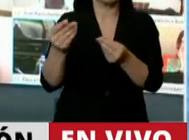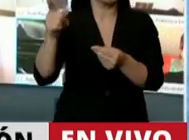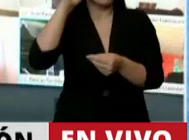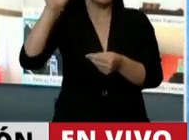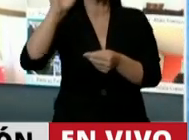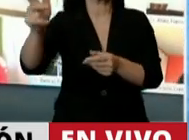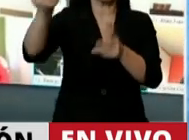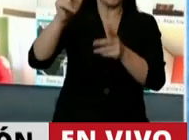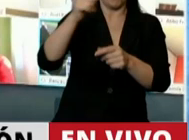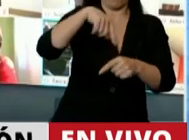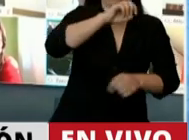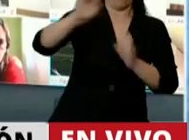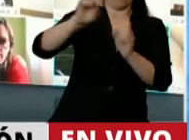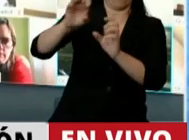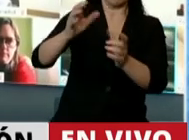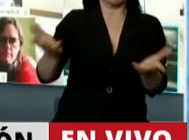opinión.